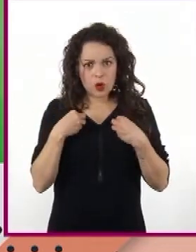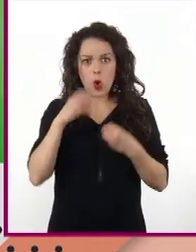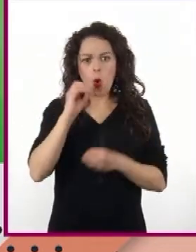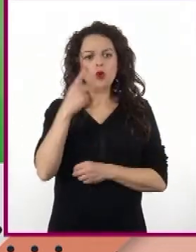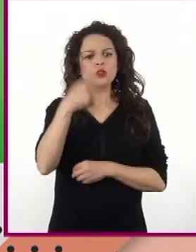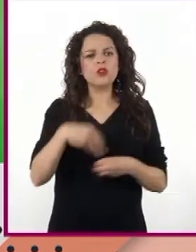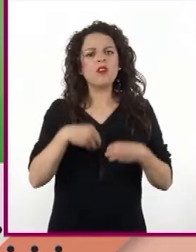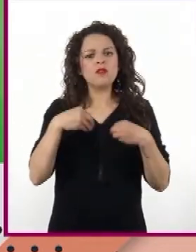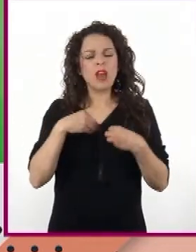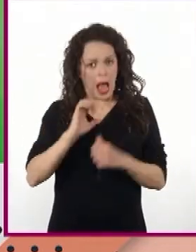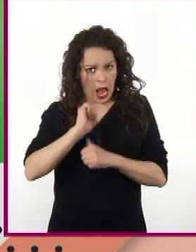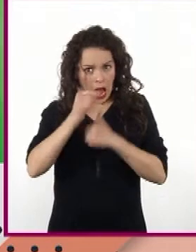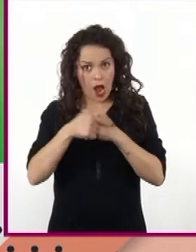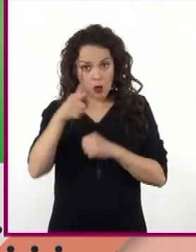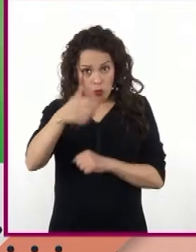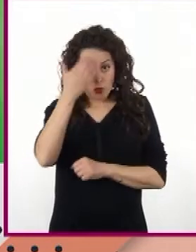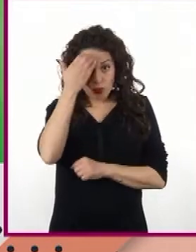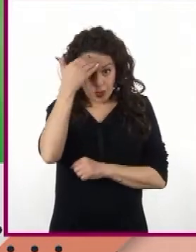vida?